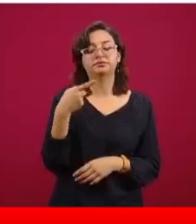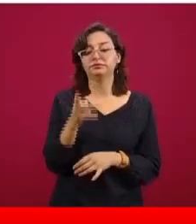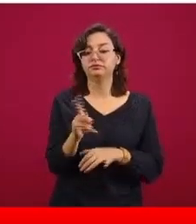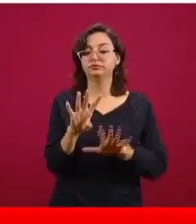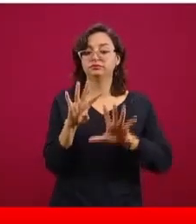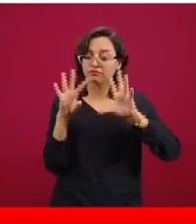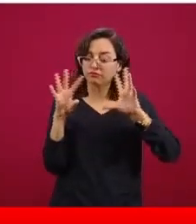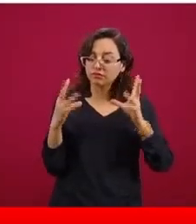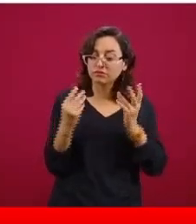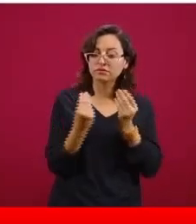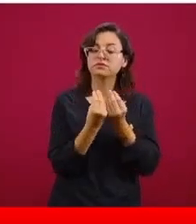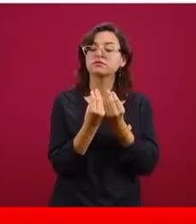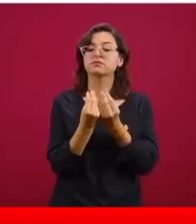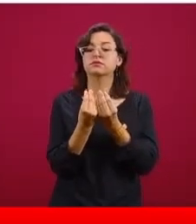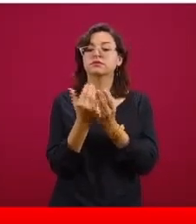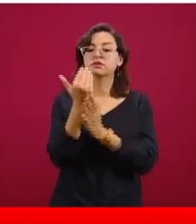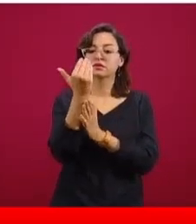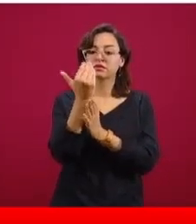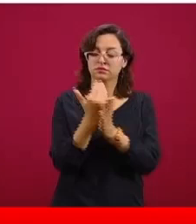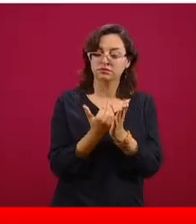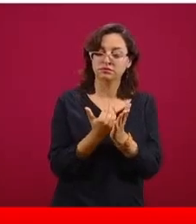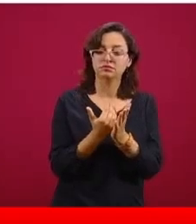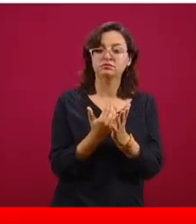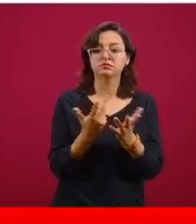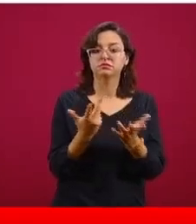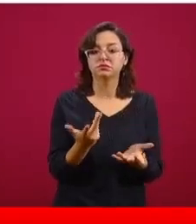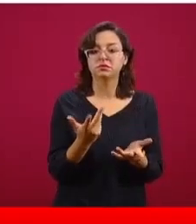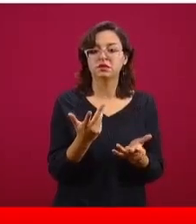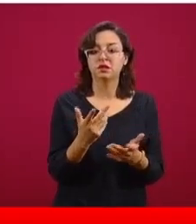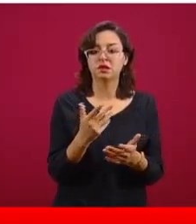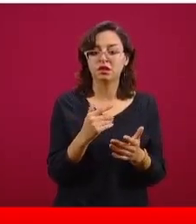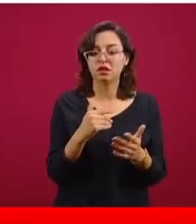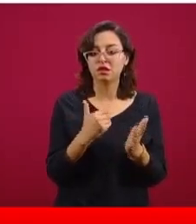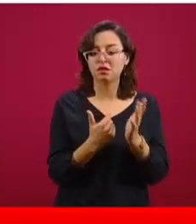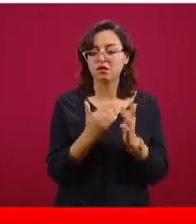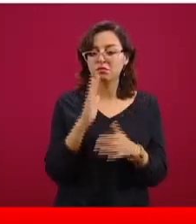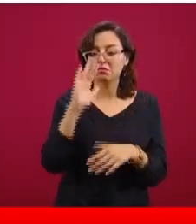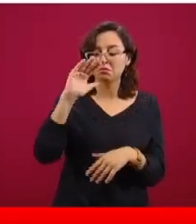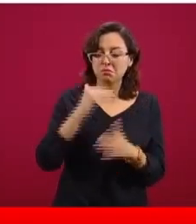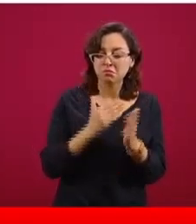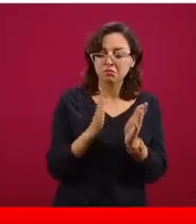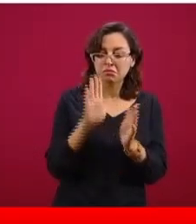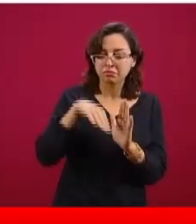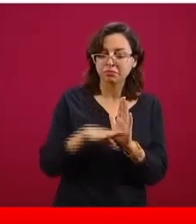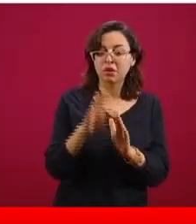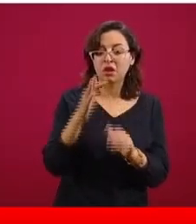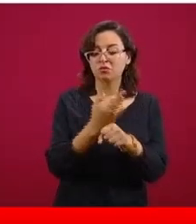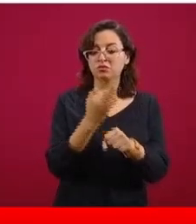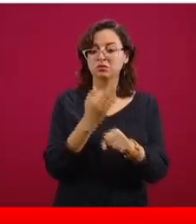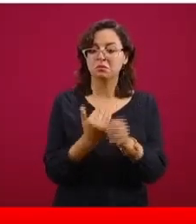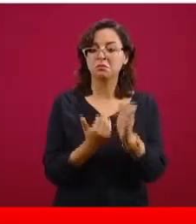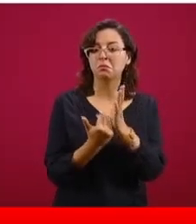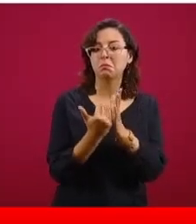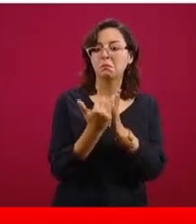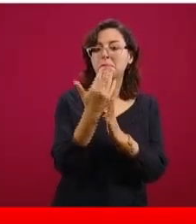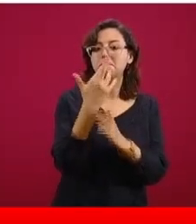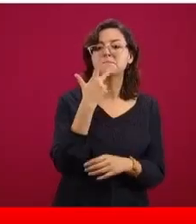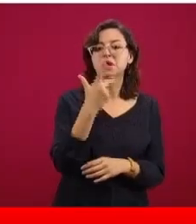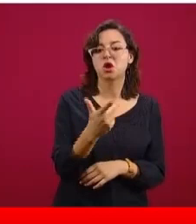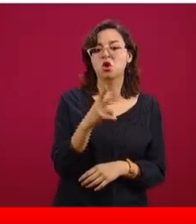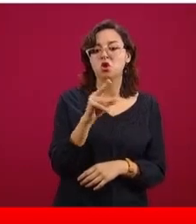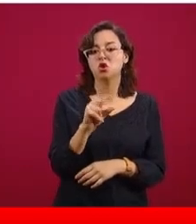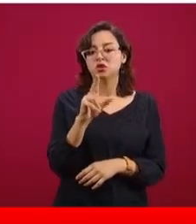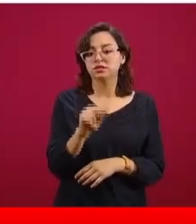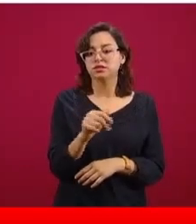conjunto es alta aquí tenemos 86.2 que es uno de las calificaciones